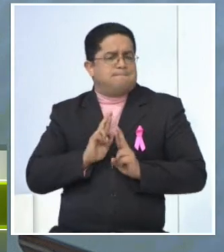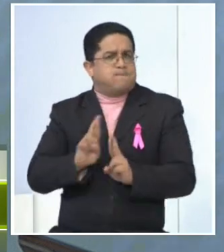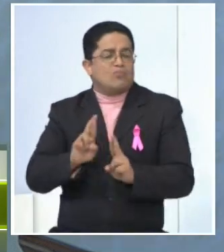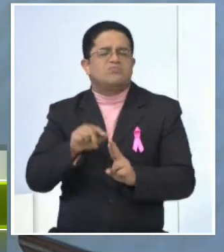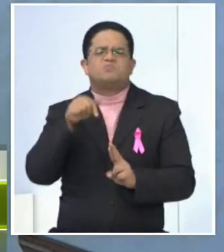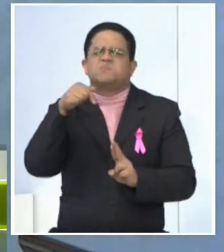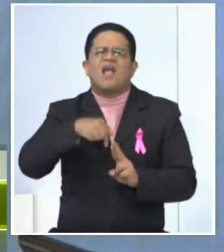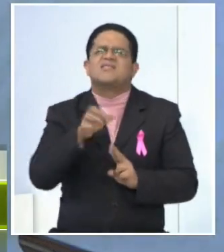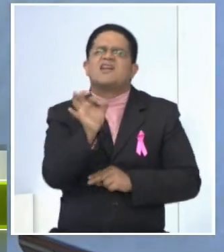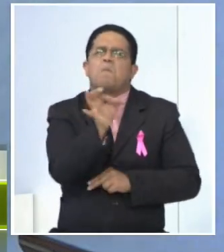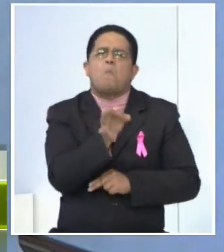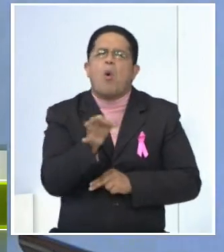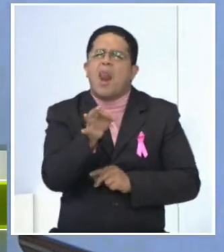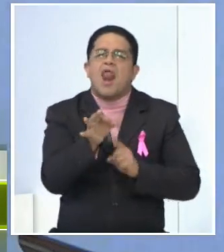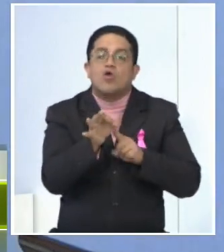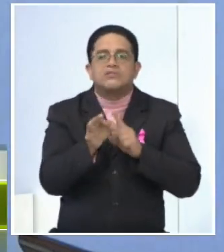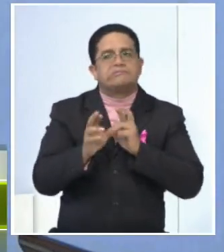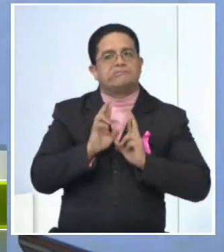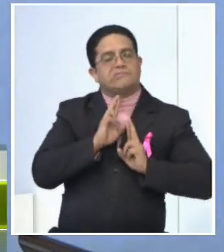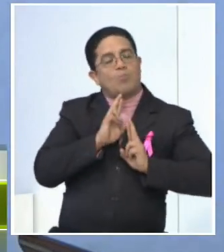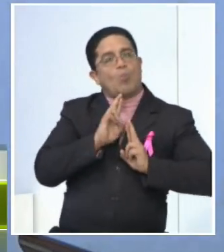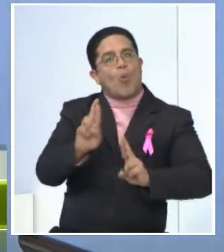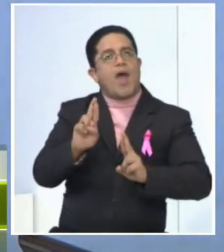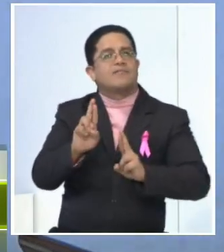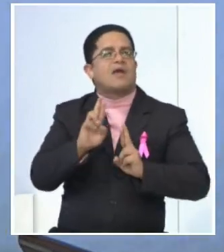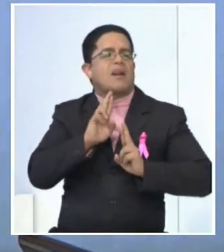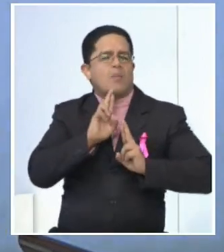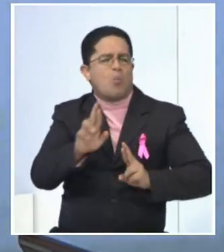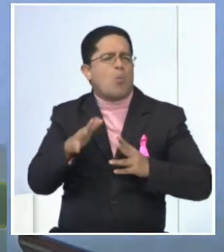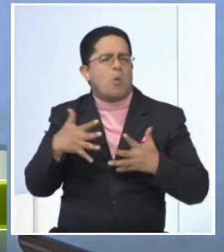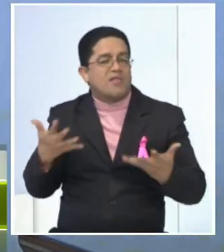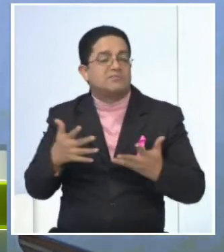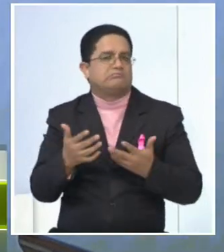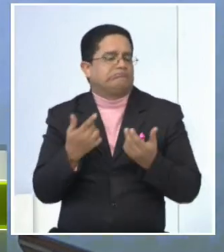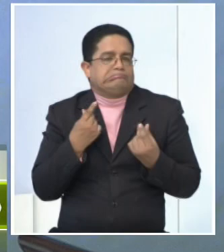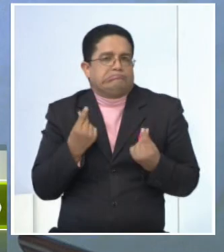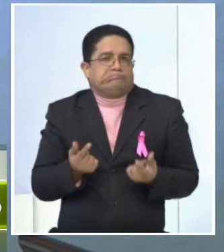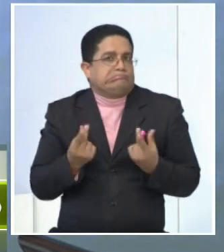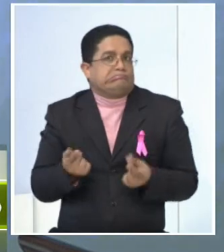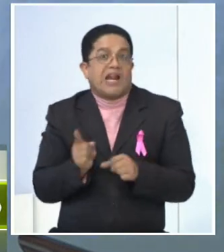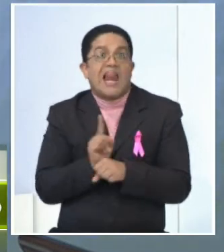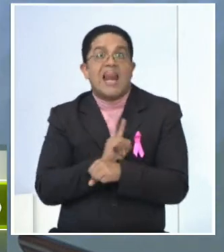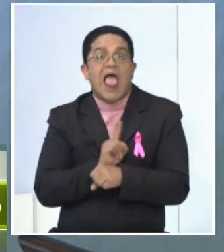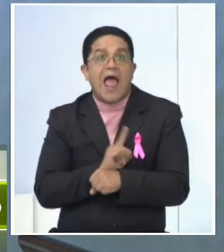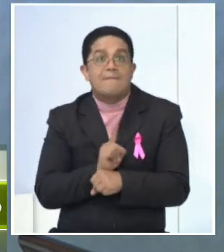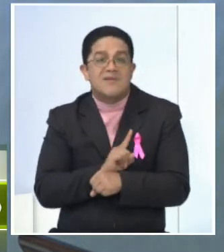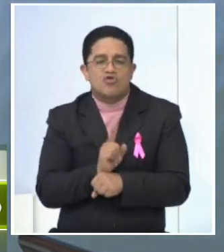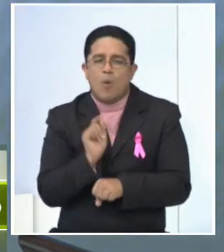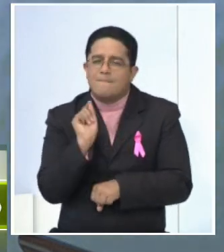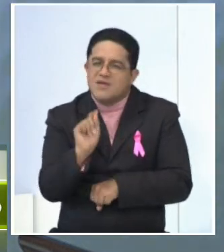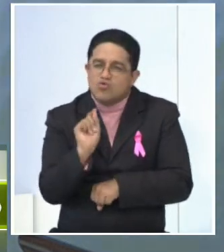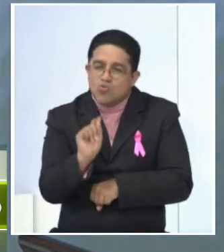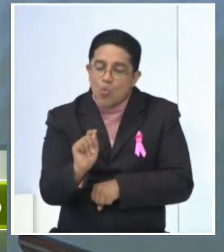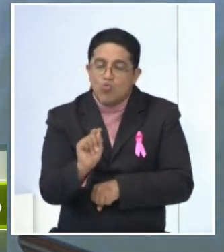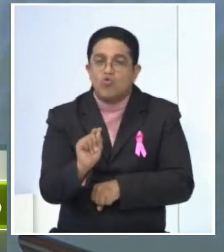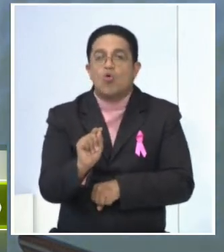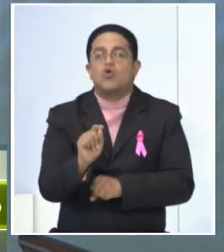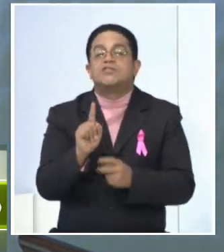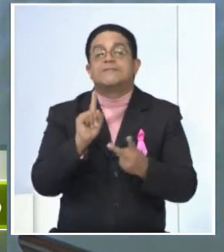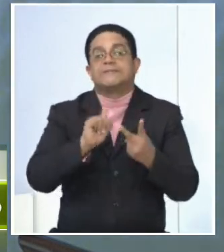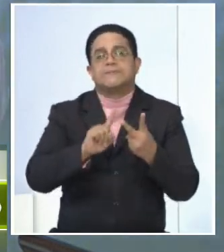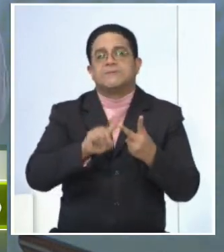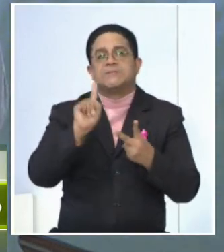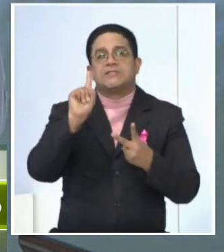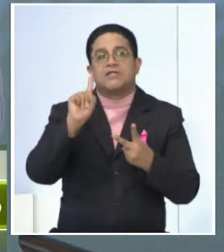esta molécula es la que va a dar la respuesta. Usualmente es una respuesta muy rápida que se produce en minutos a horas y se acompaña